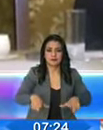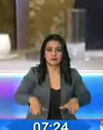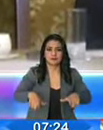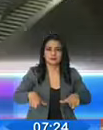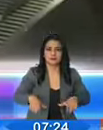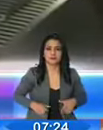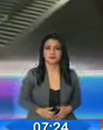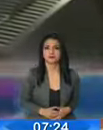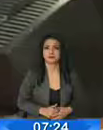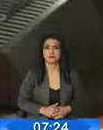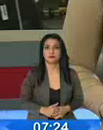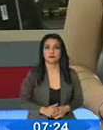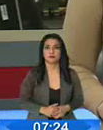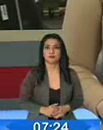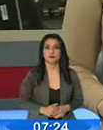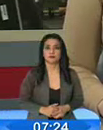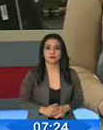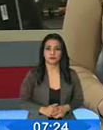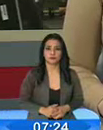Informó Javier Gallo.